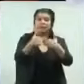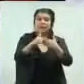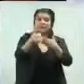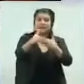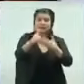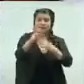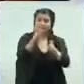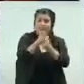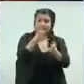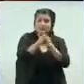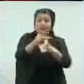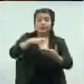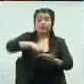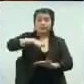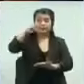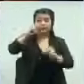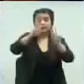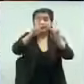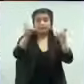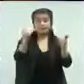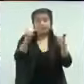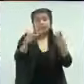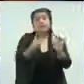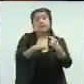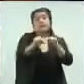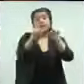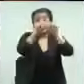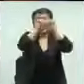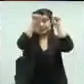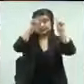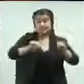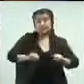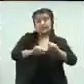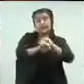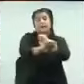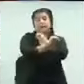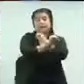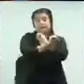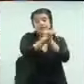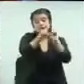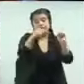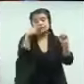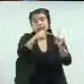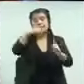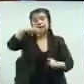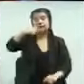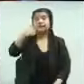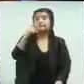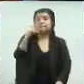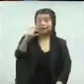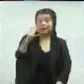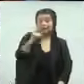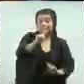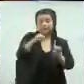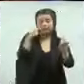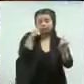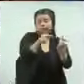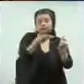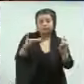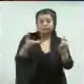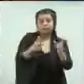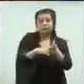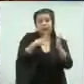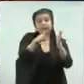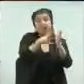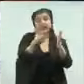críticos que se tiene como país es el tema rayos X. En el presupuesto que viene, y por eso en el PAC, está específicamente la sustitución de rayos